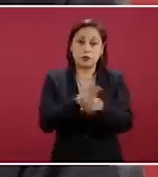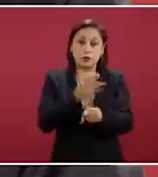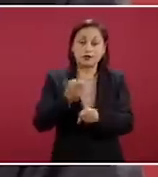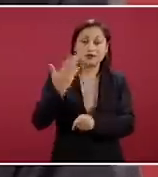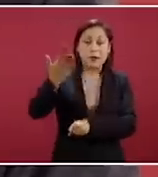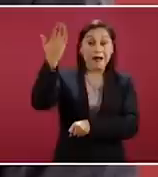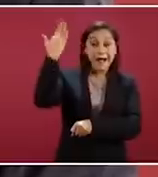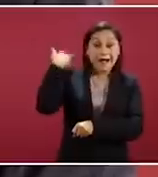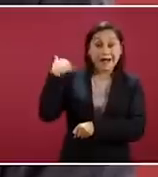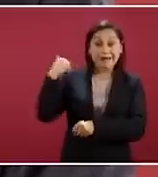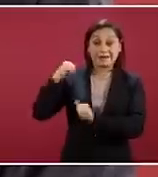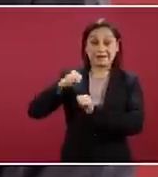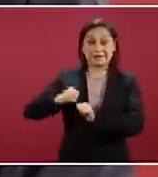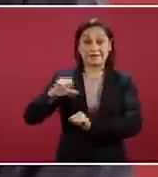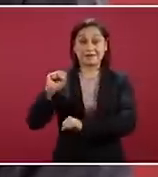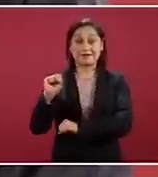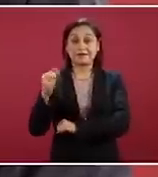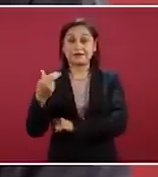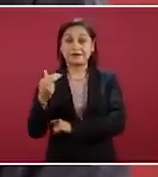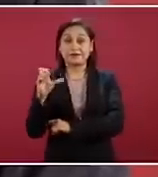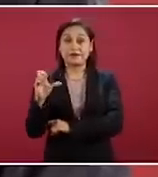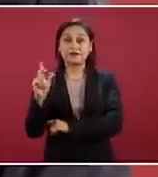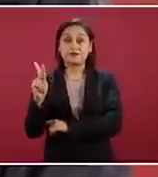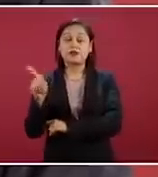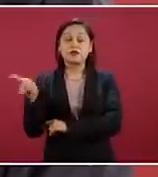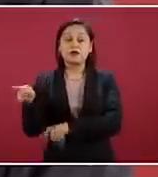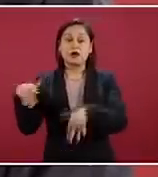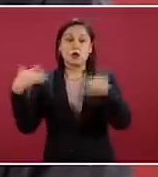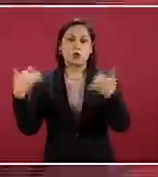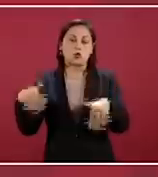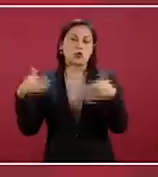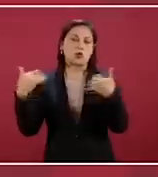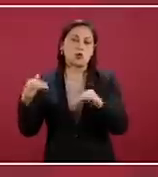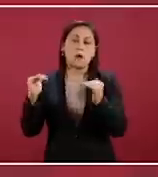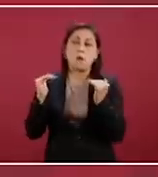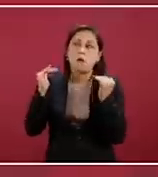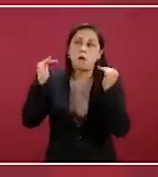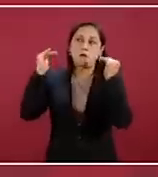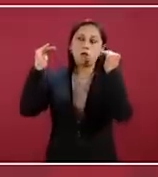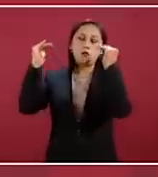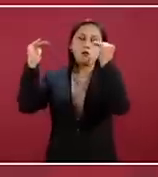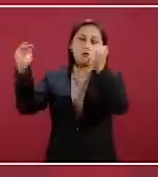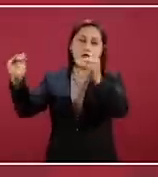era el equivalente a Su Alteza Serenísima, ¿no?